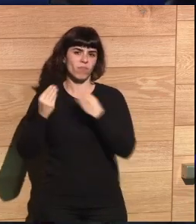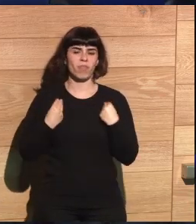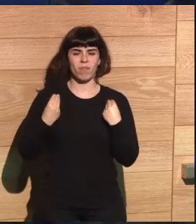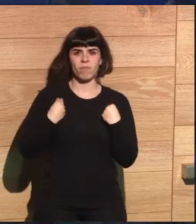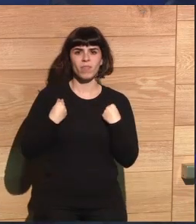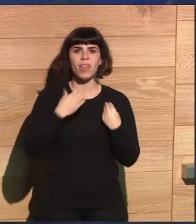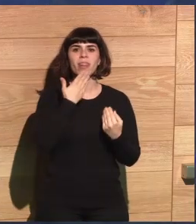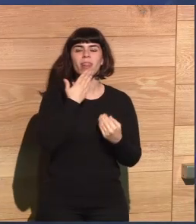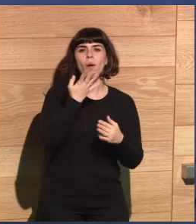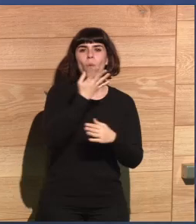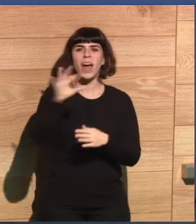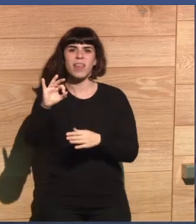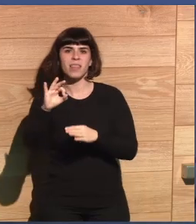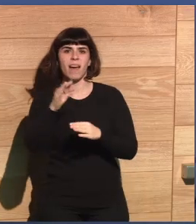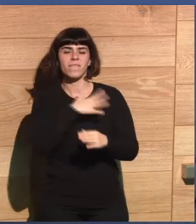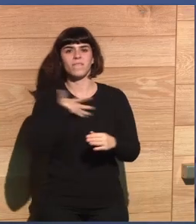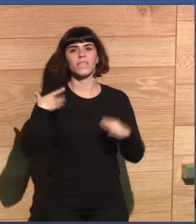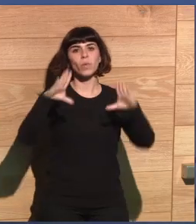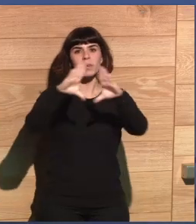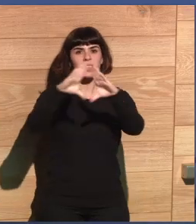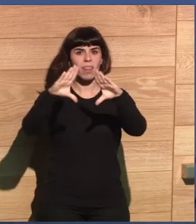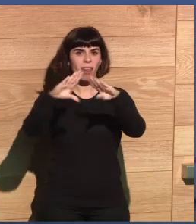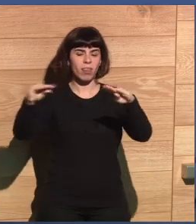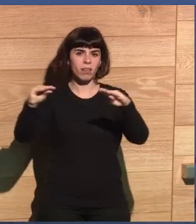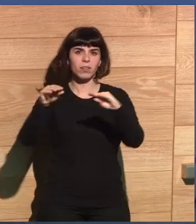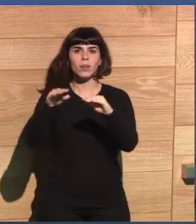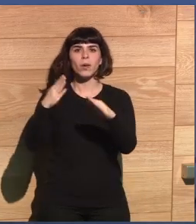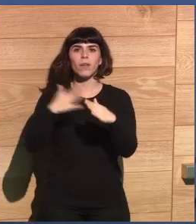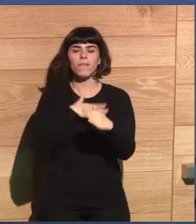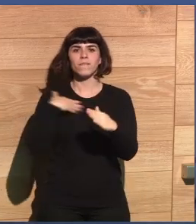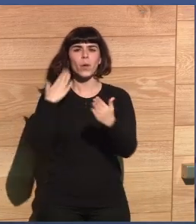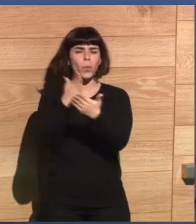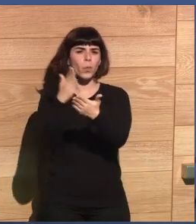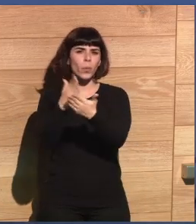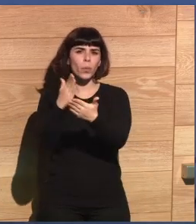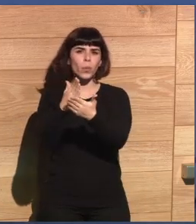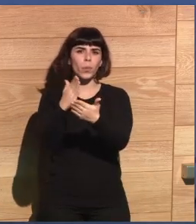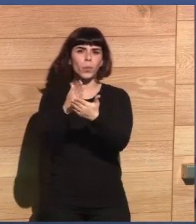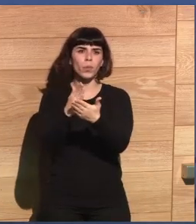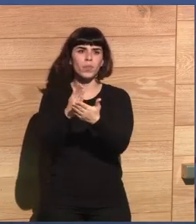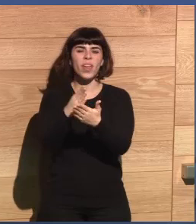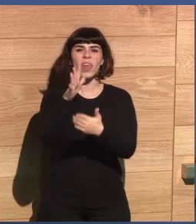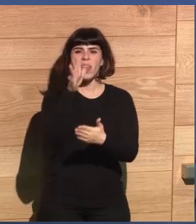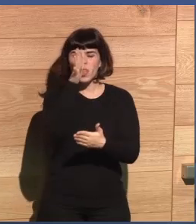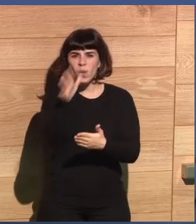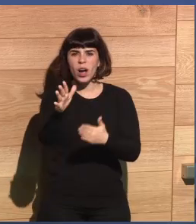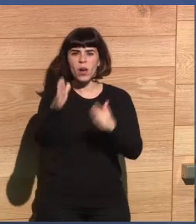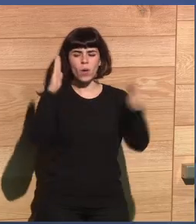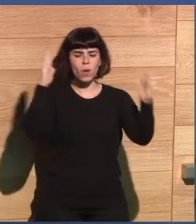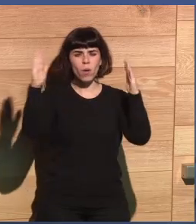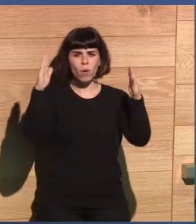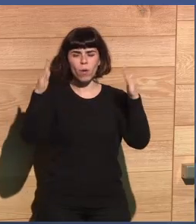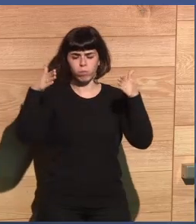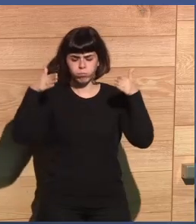40, querían estudiar en la universidad y tenían que irse lejos de su casa. Allí pasó 5 años enteros concentrada en las